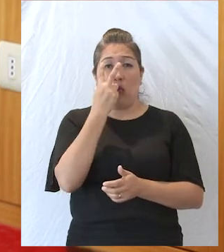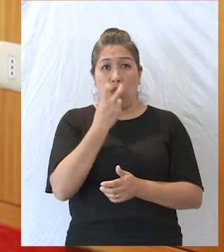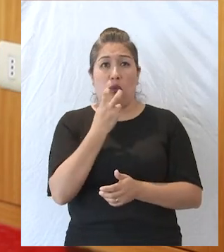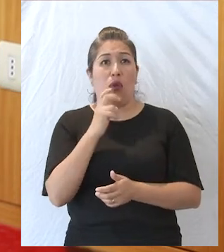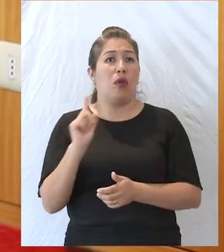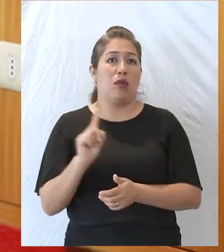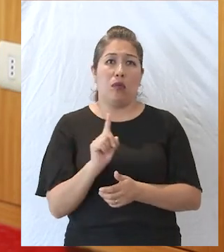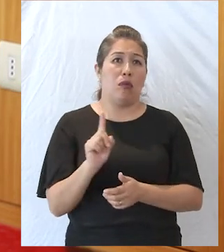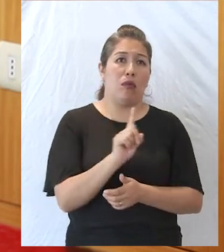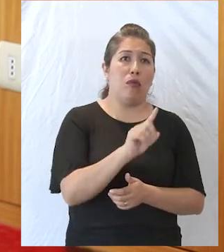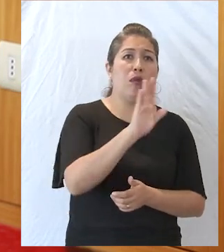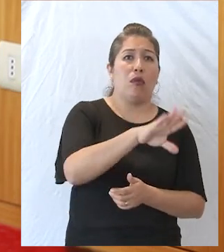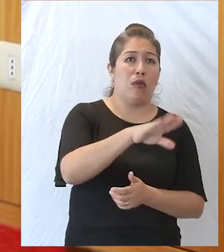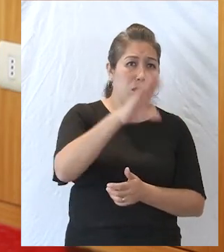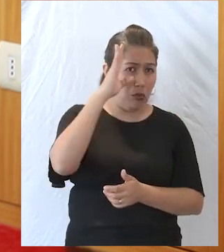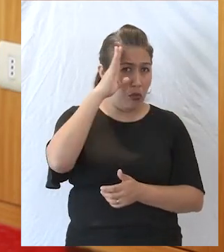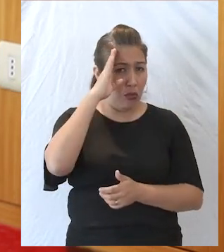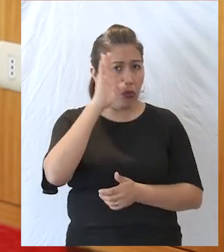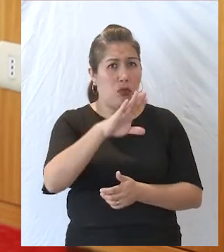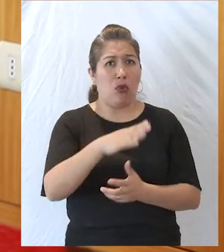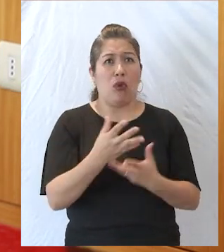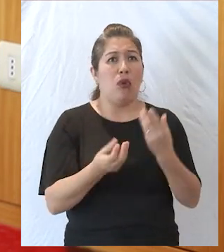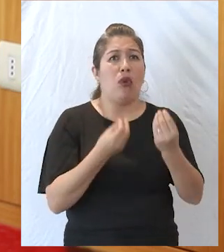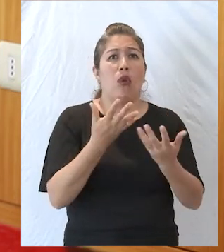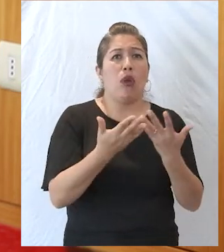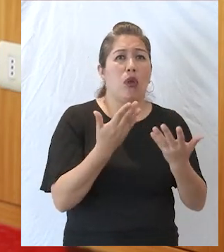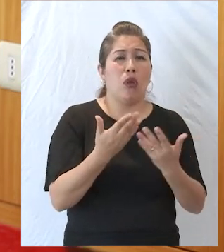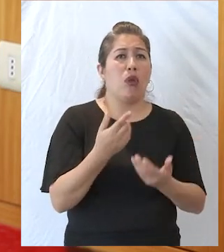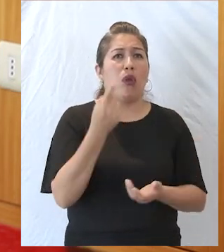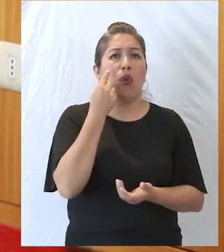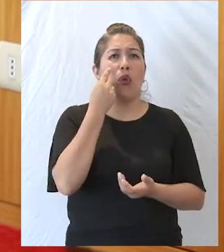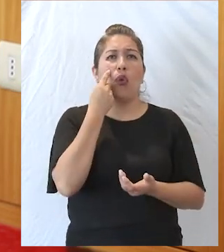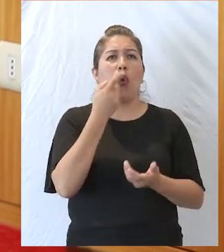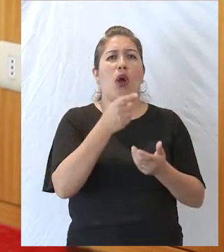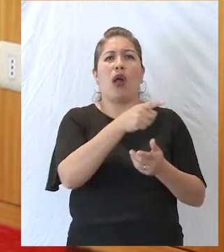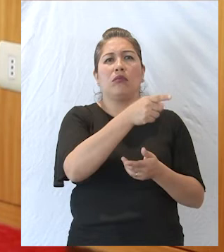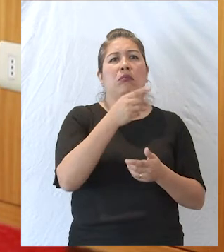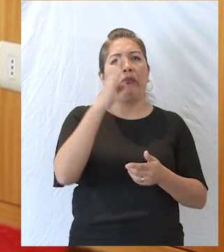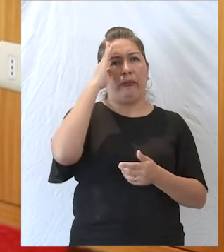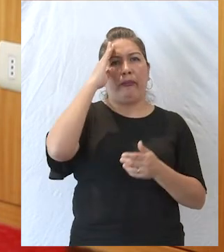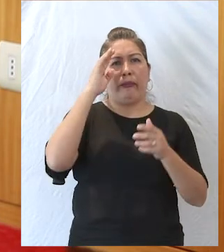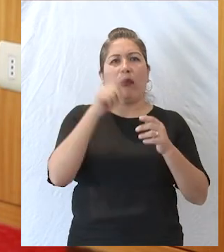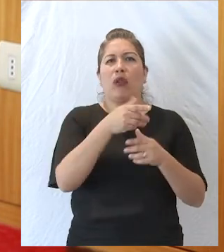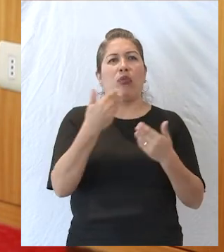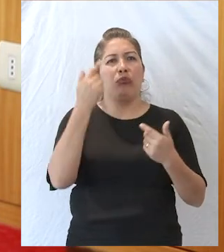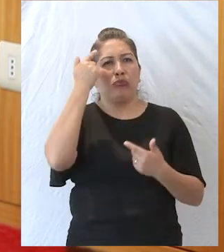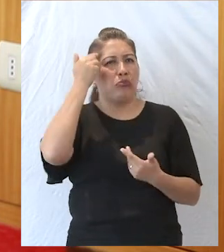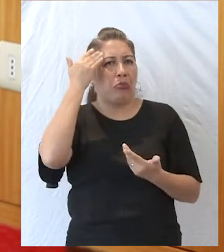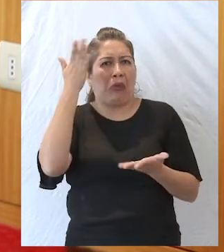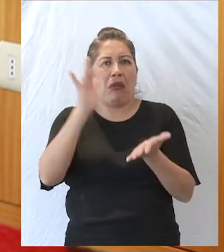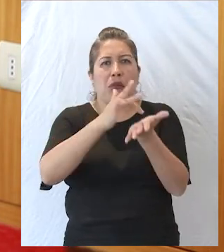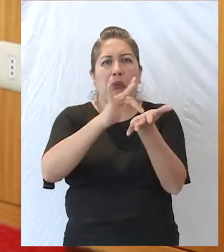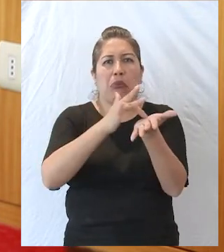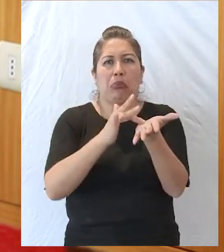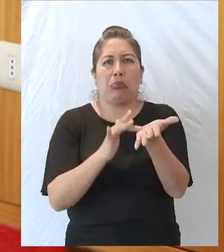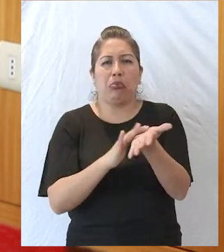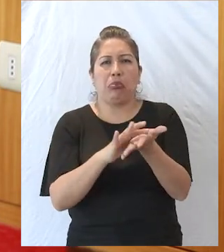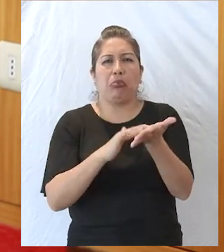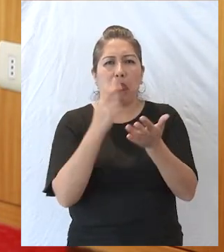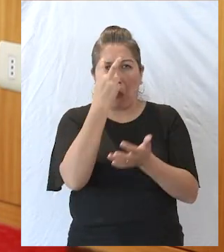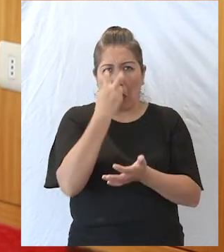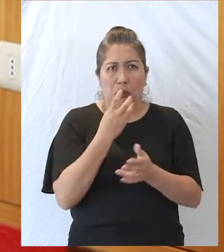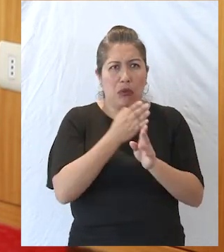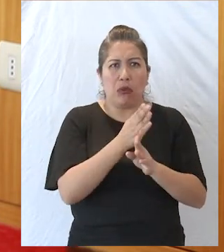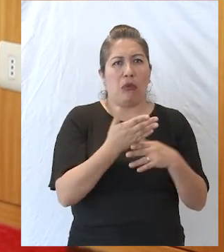queja y no sabe, la fiscalía o los encargados de la fiscalía no conocen el sistema braille, evidentemente no va a haber una